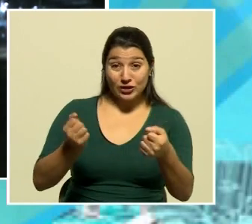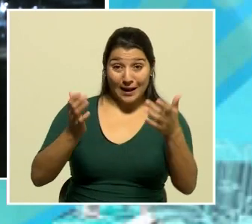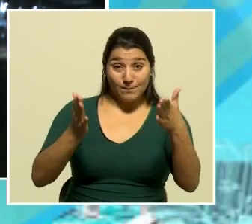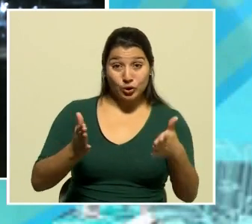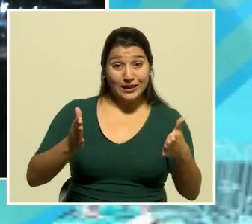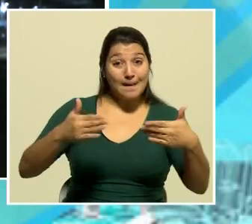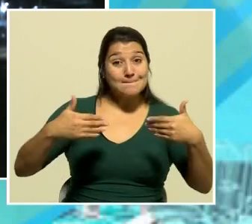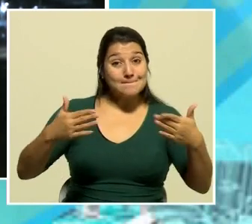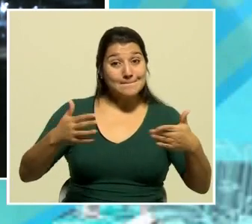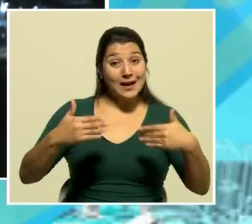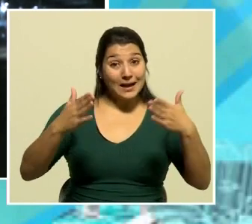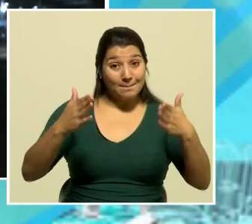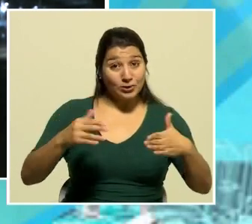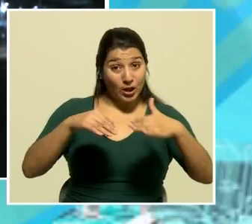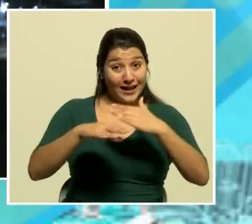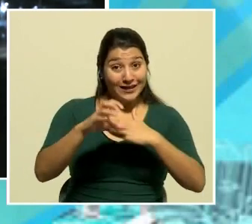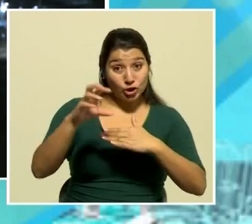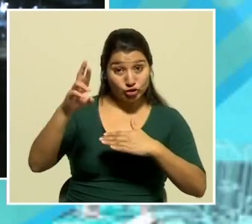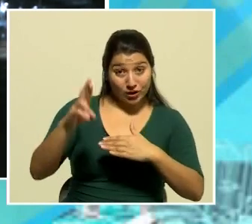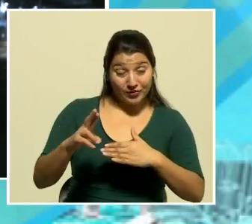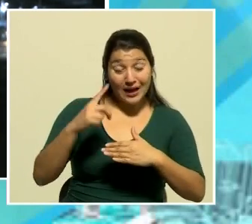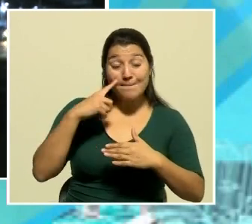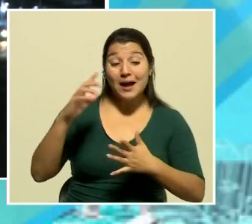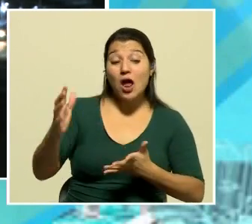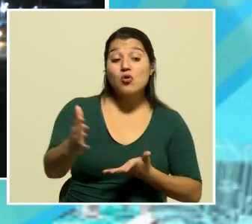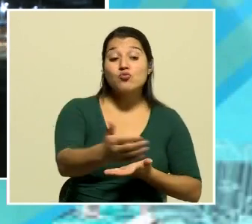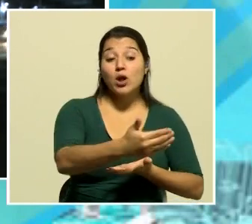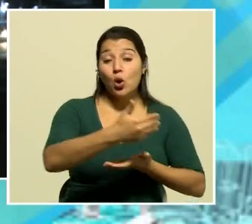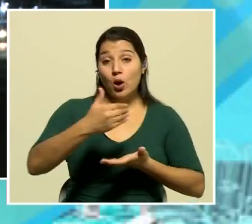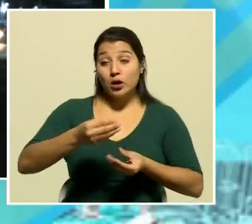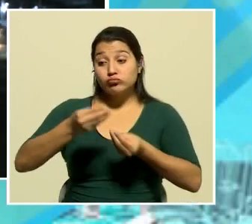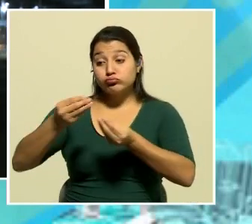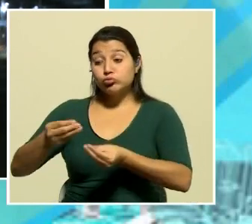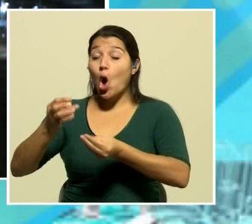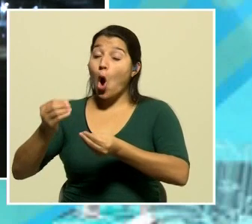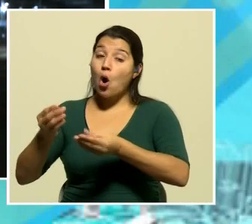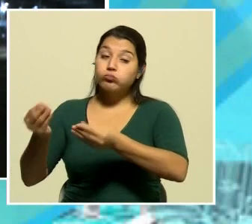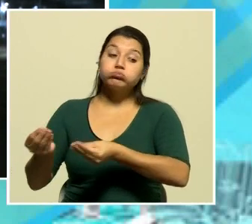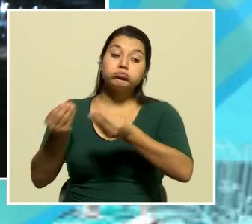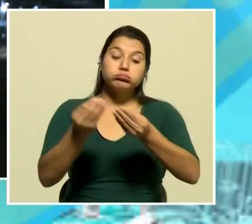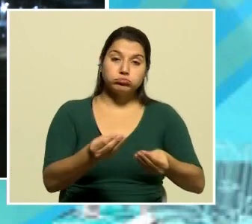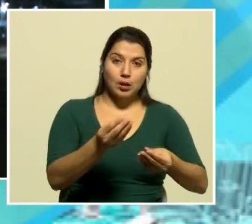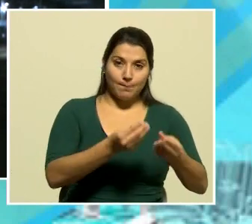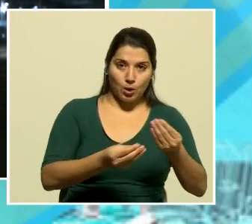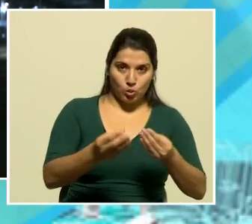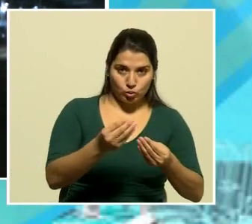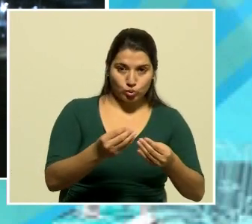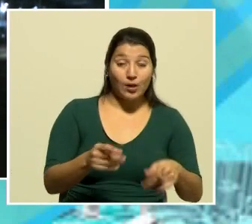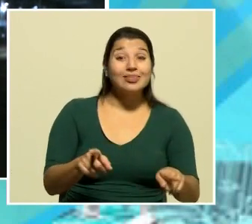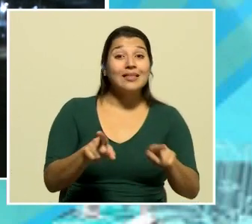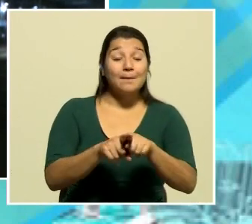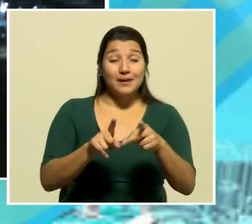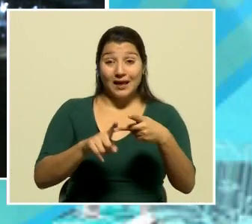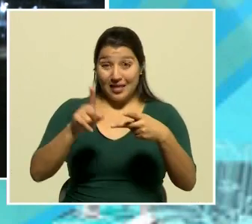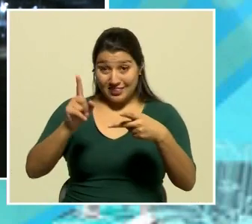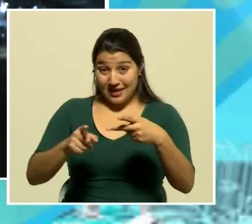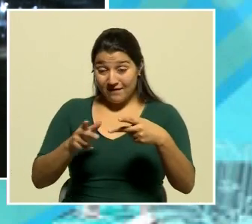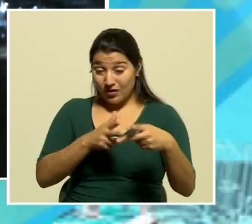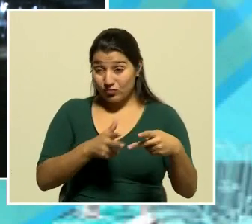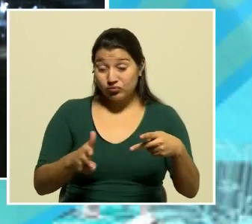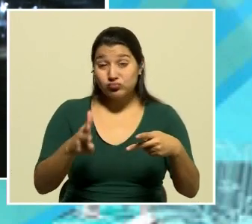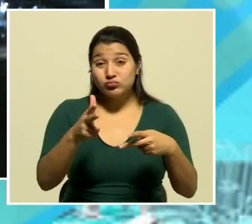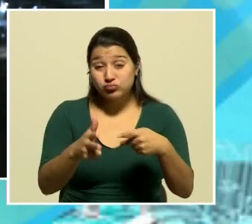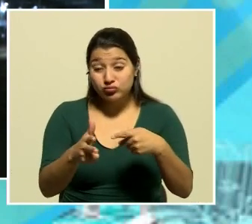al país a recoger o a descargar mercancías. Además, tendrán que pasar por puestos de control y descargar